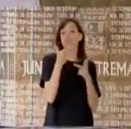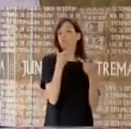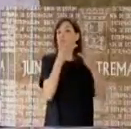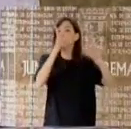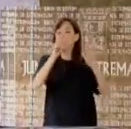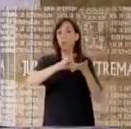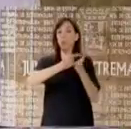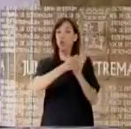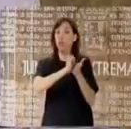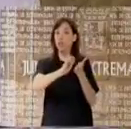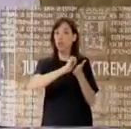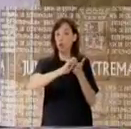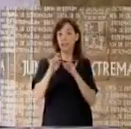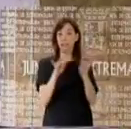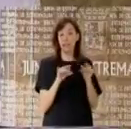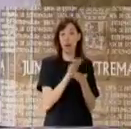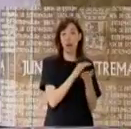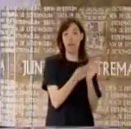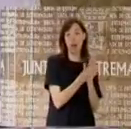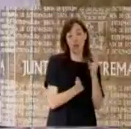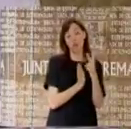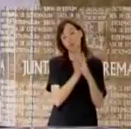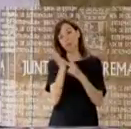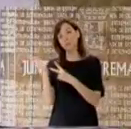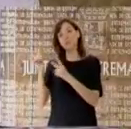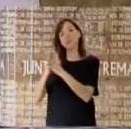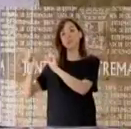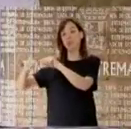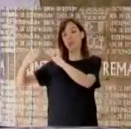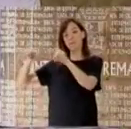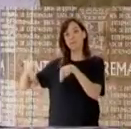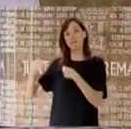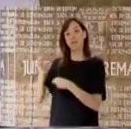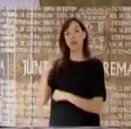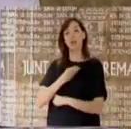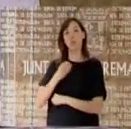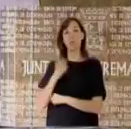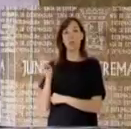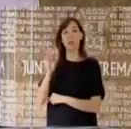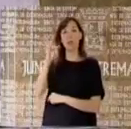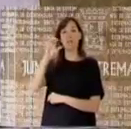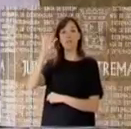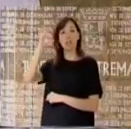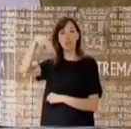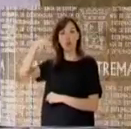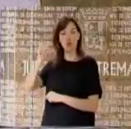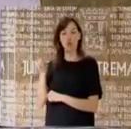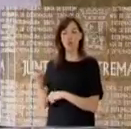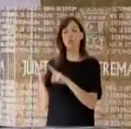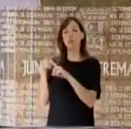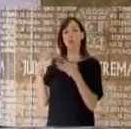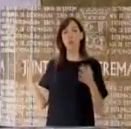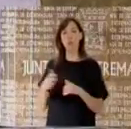redacción del proyecto de Tierra de Barros y la firma del convenio con el Ayuntamiento de Villanueva del Fresno para la